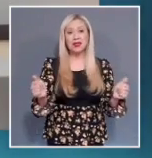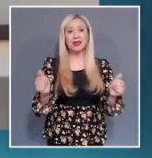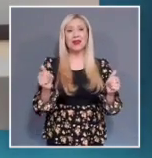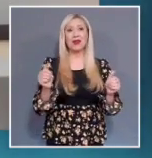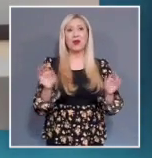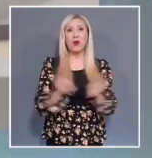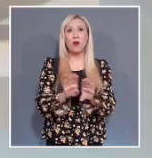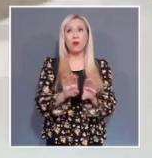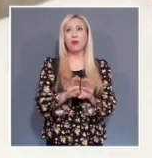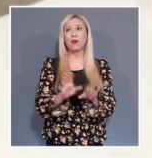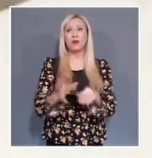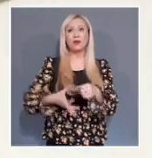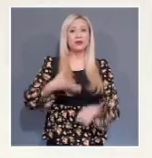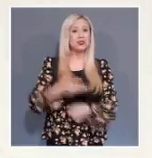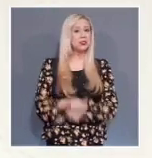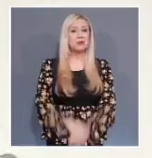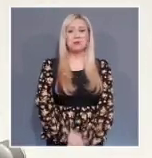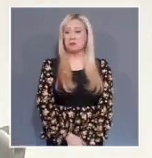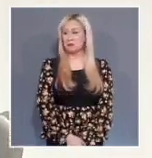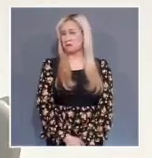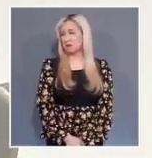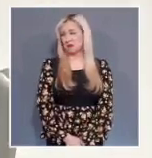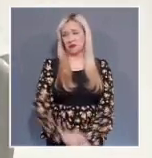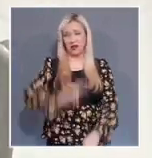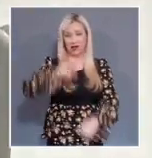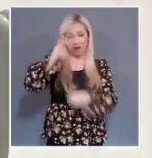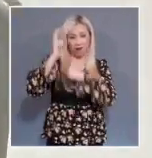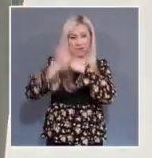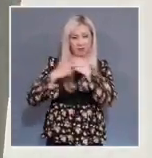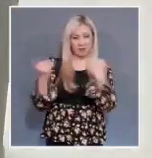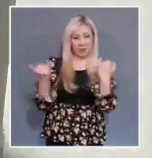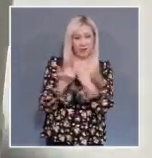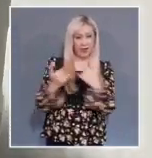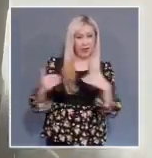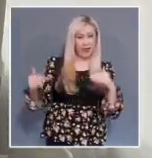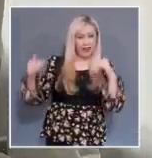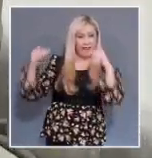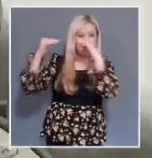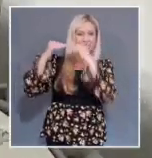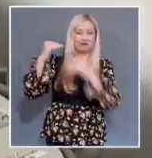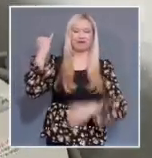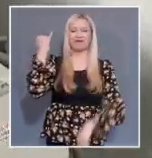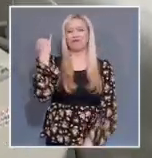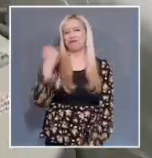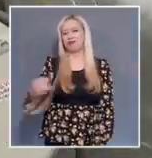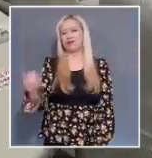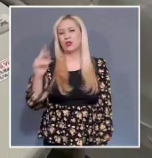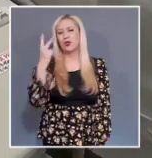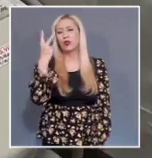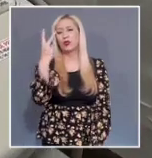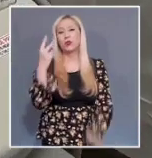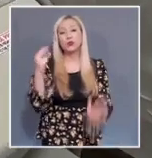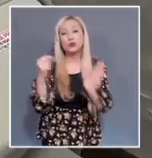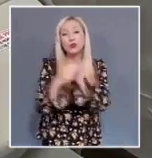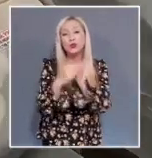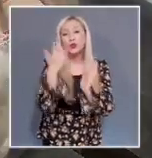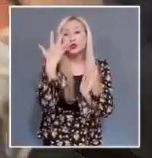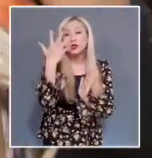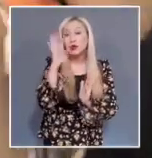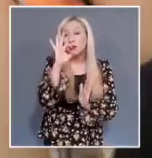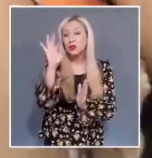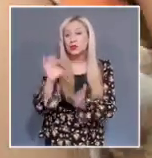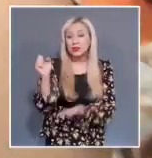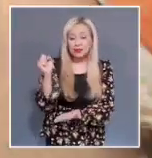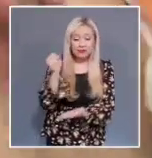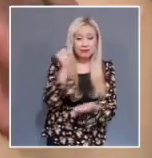sistema del primer mundo si solo se invierte el 2.5% del PIB en salud, cuando